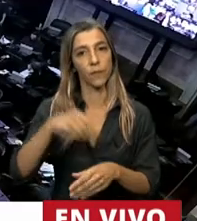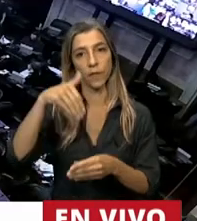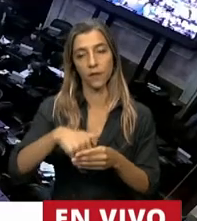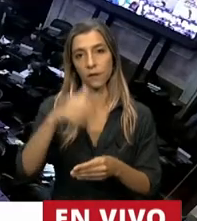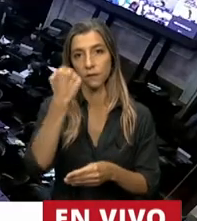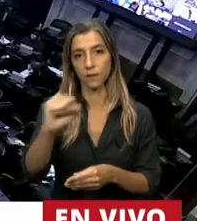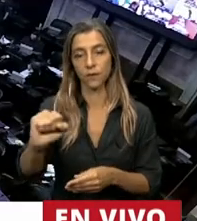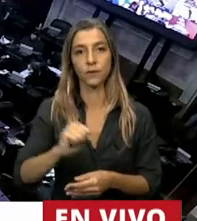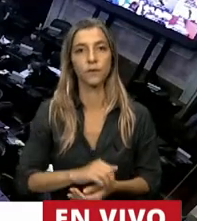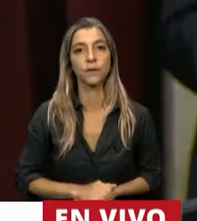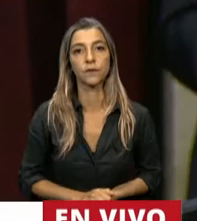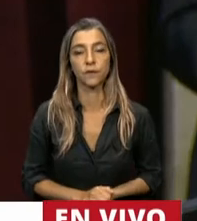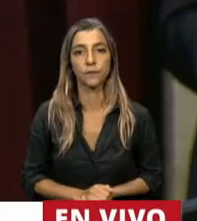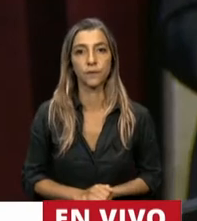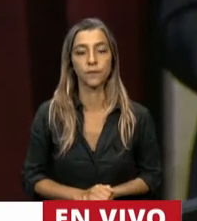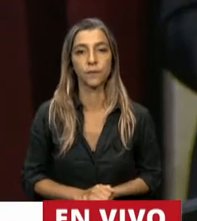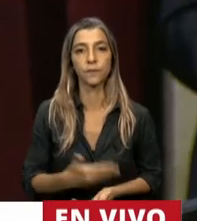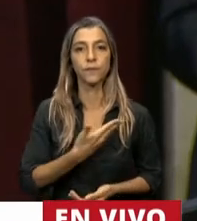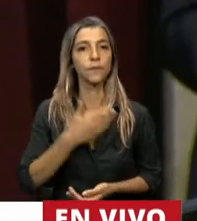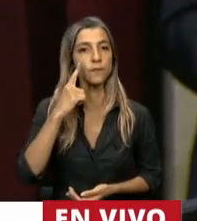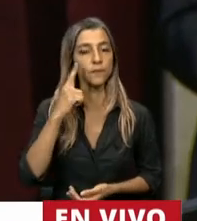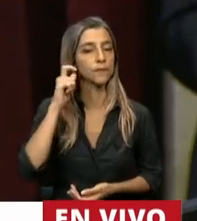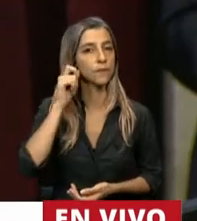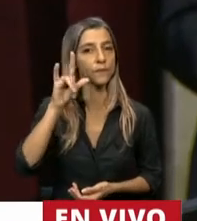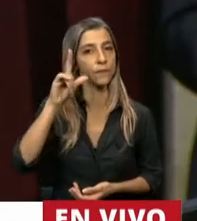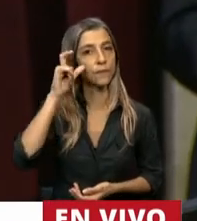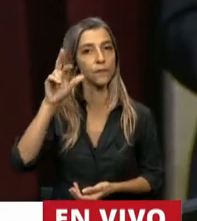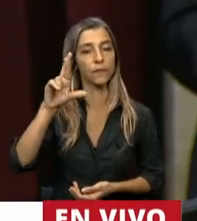Ausente a la hora de votar. Figueroa Alcira.